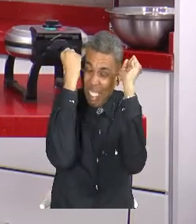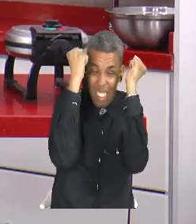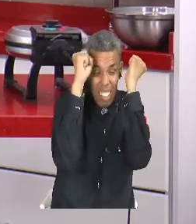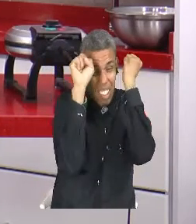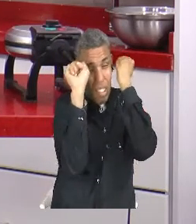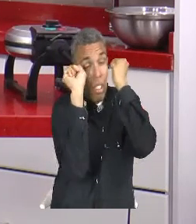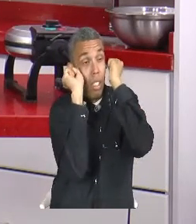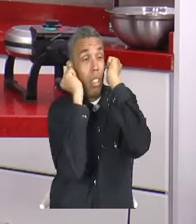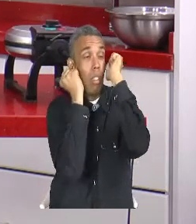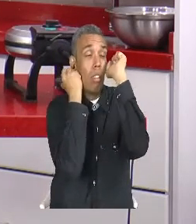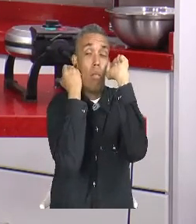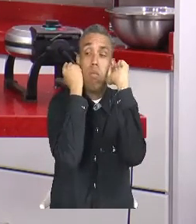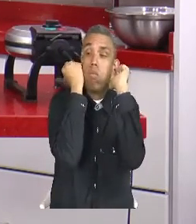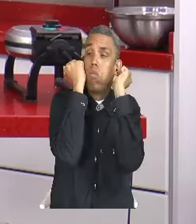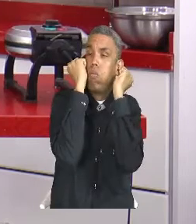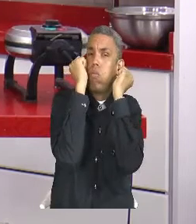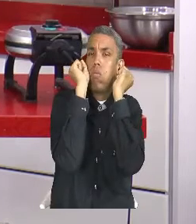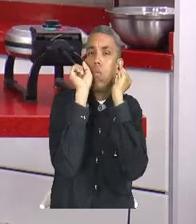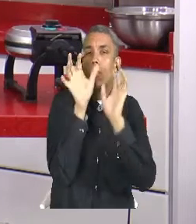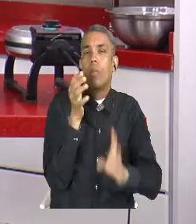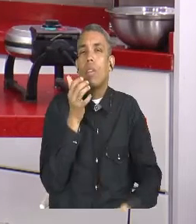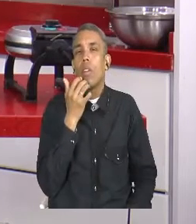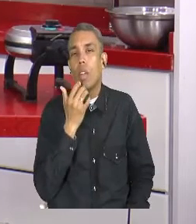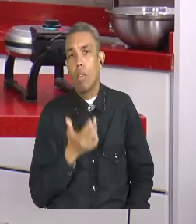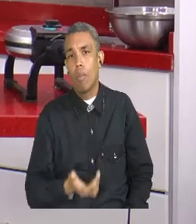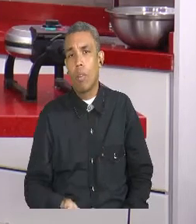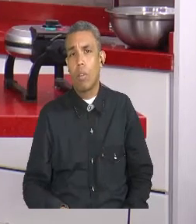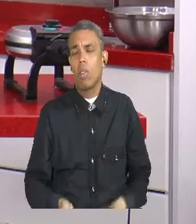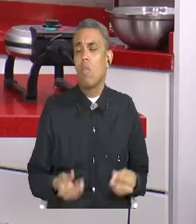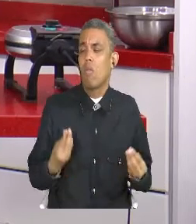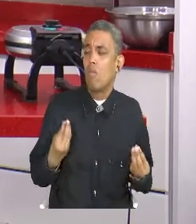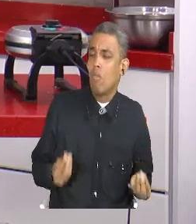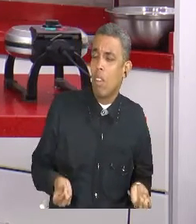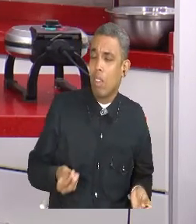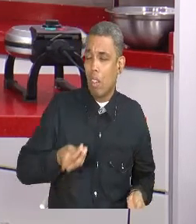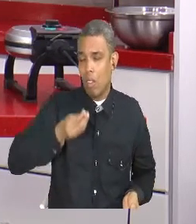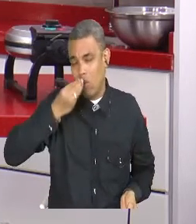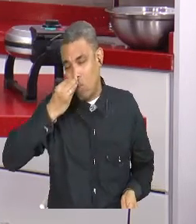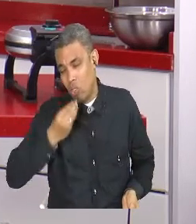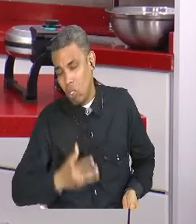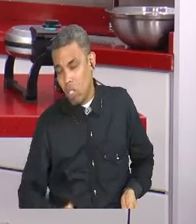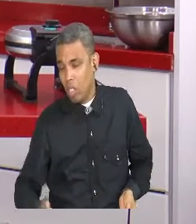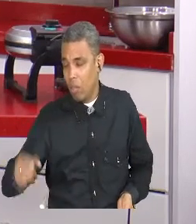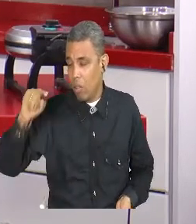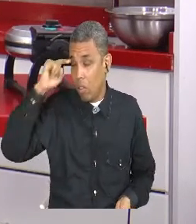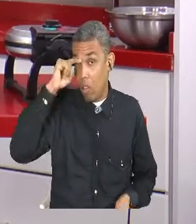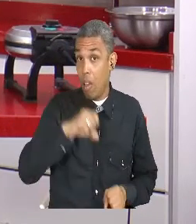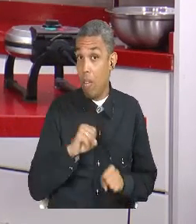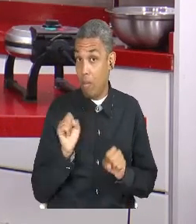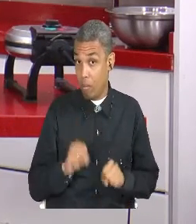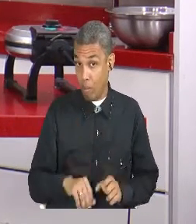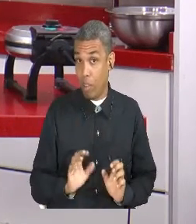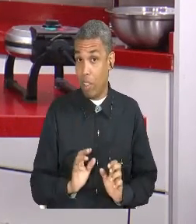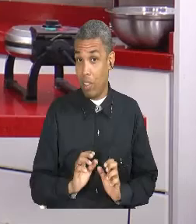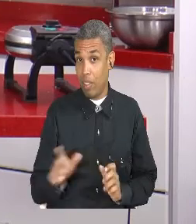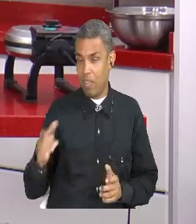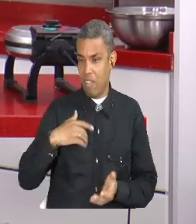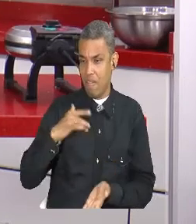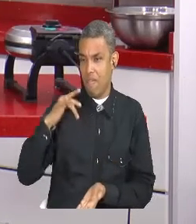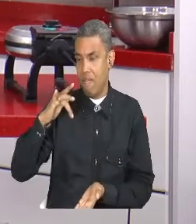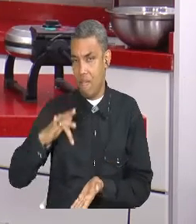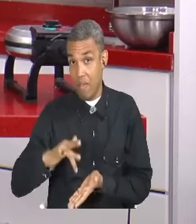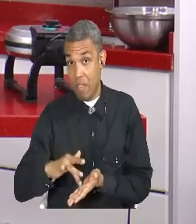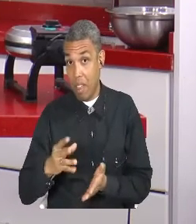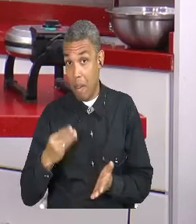así por decirlo, a corto plazo, por decirlo de esta forma. Así que ya saben, ustedes muy atentos, porque pueden estar ganándose esta boletica para que vayan este